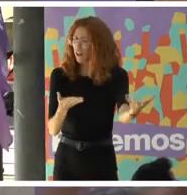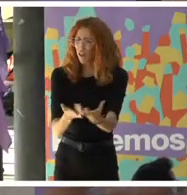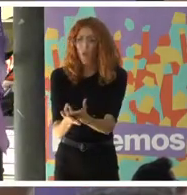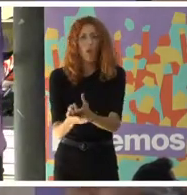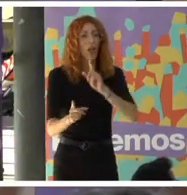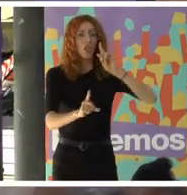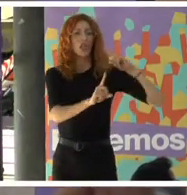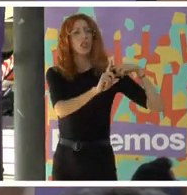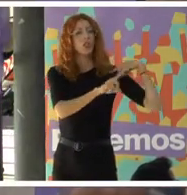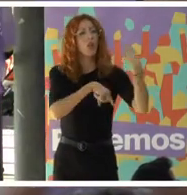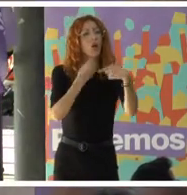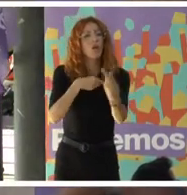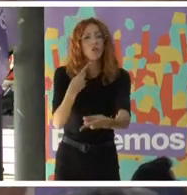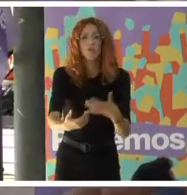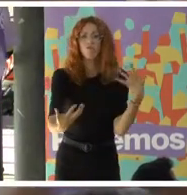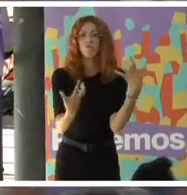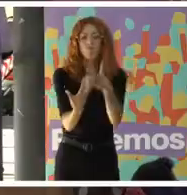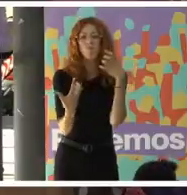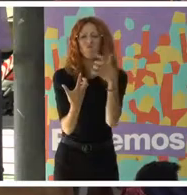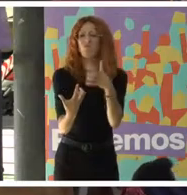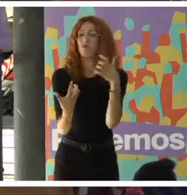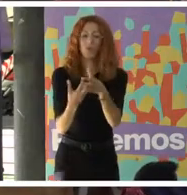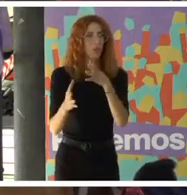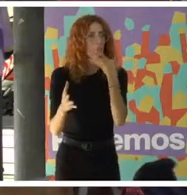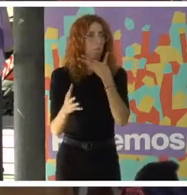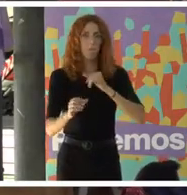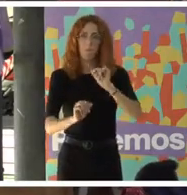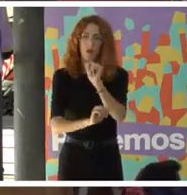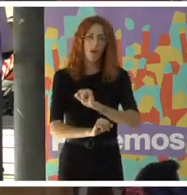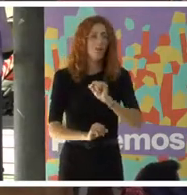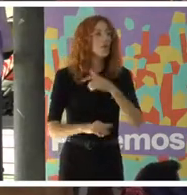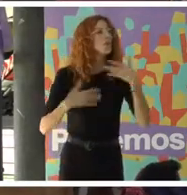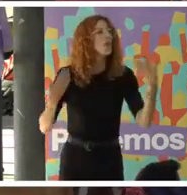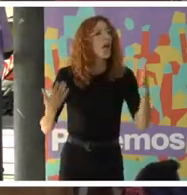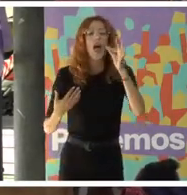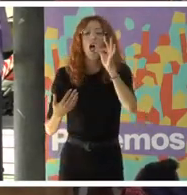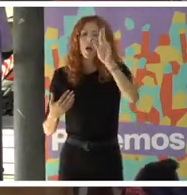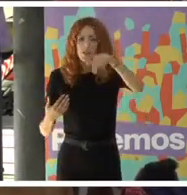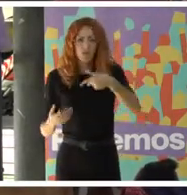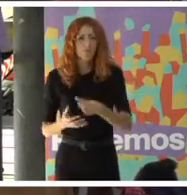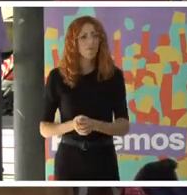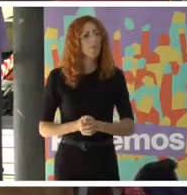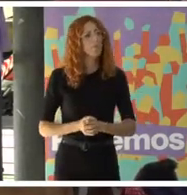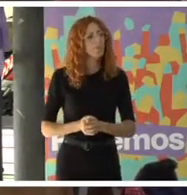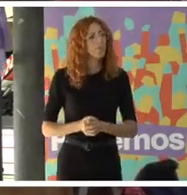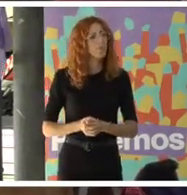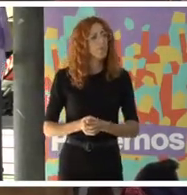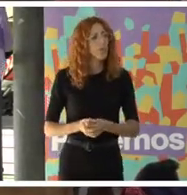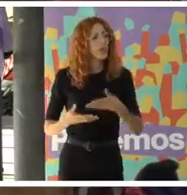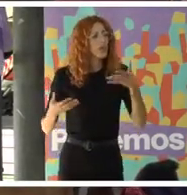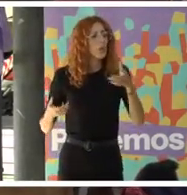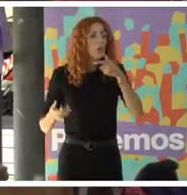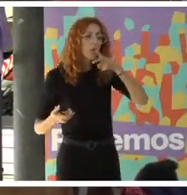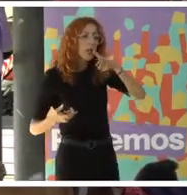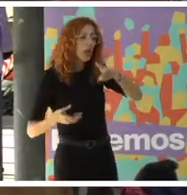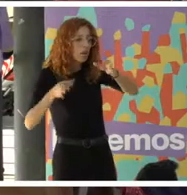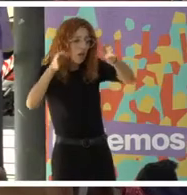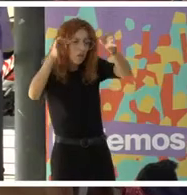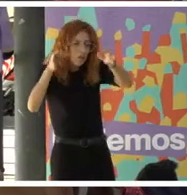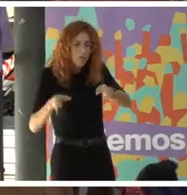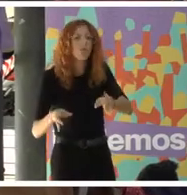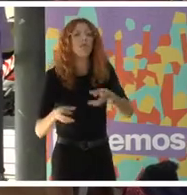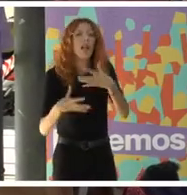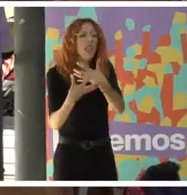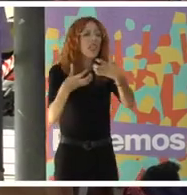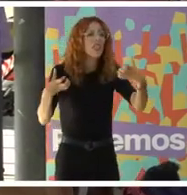los santos días, porque es absolutamente impresionante. Y además os digo una cosa. Si hay una palabra que define a nuestra